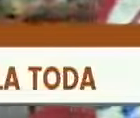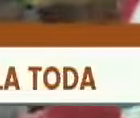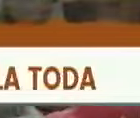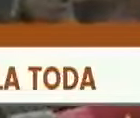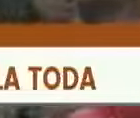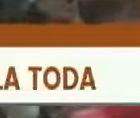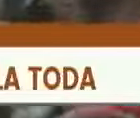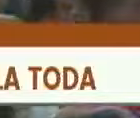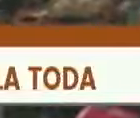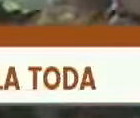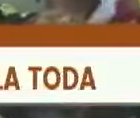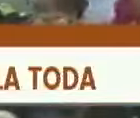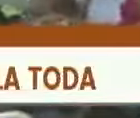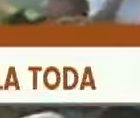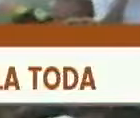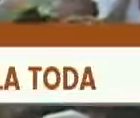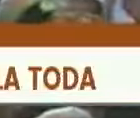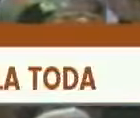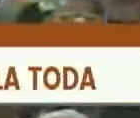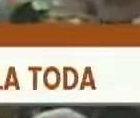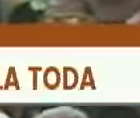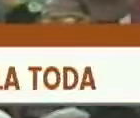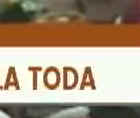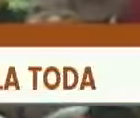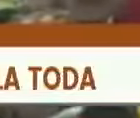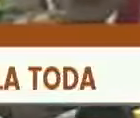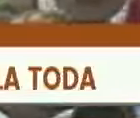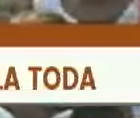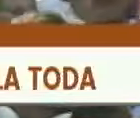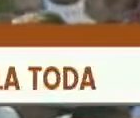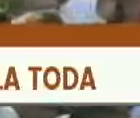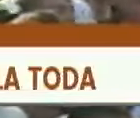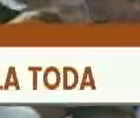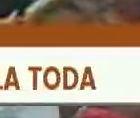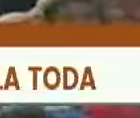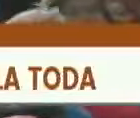el amor por nuestra patria Venezuela,